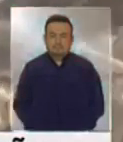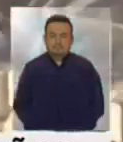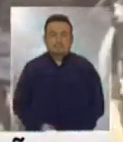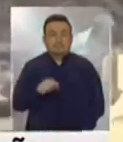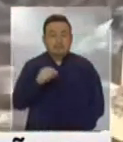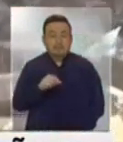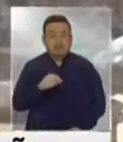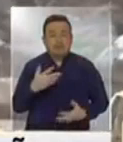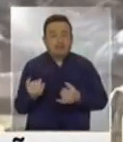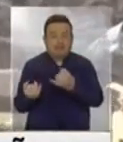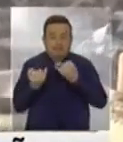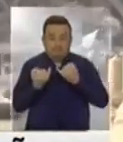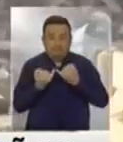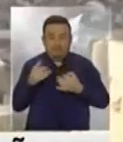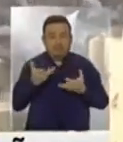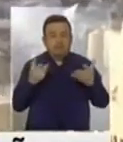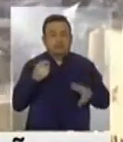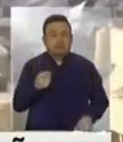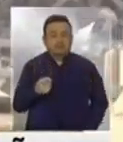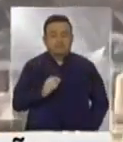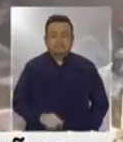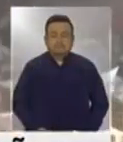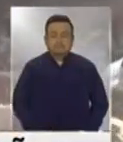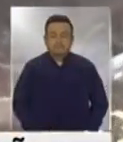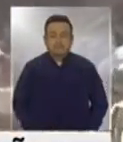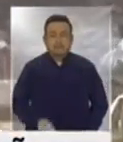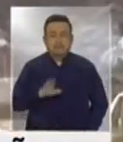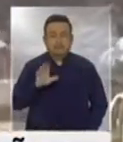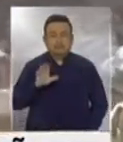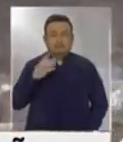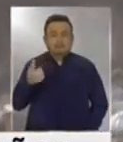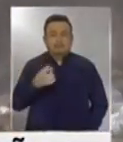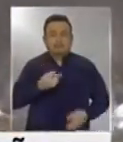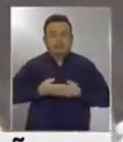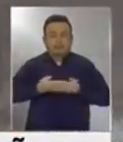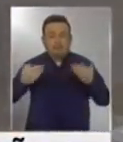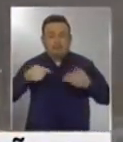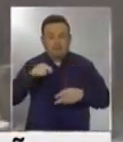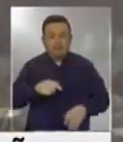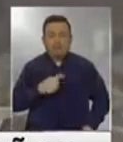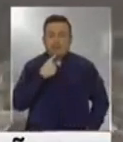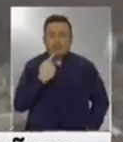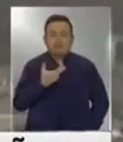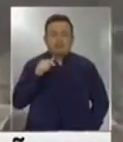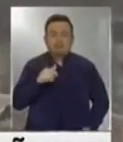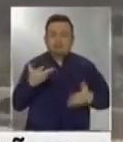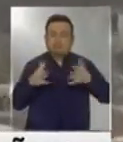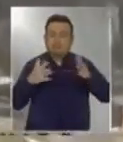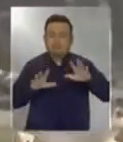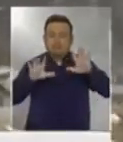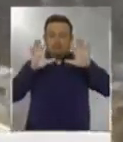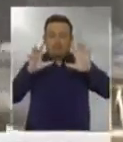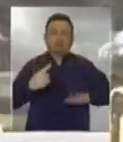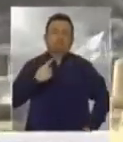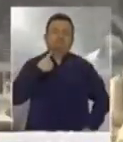Bueno, tenemos información que procede del medio qatarí Al Jazeera, que habla ya de al menos 10